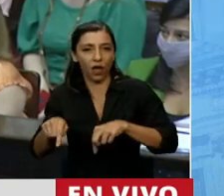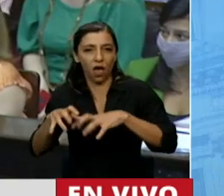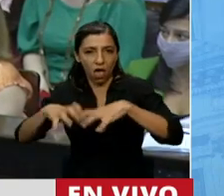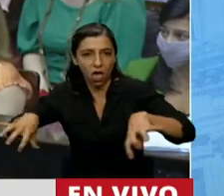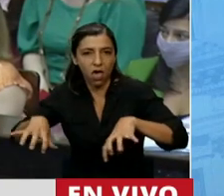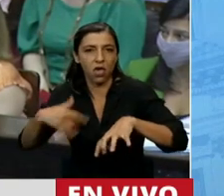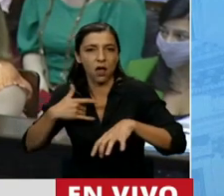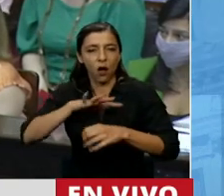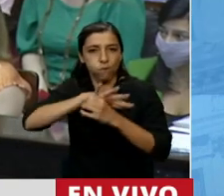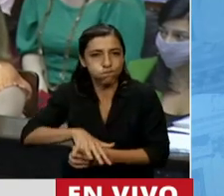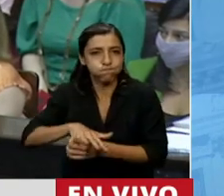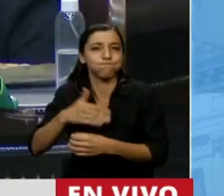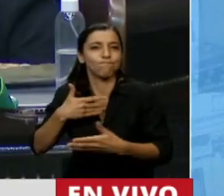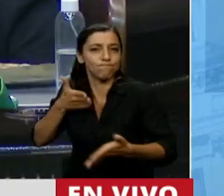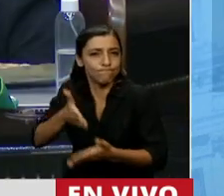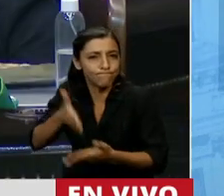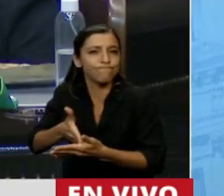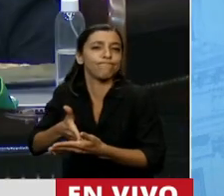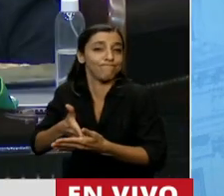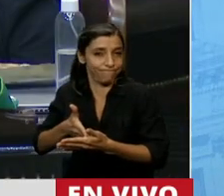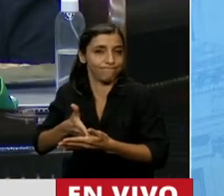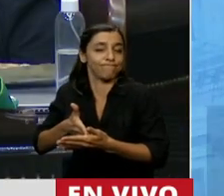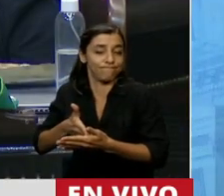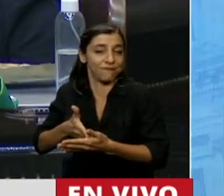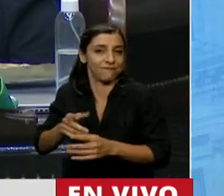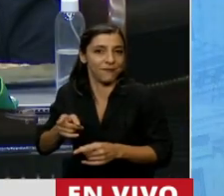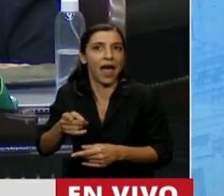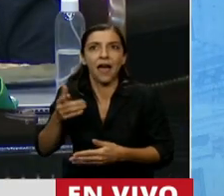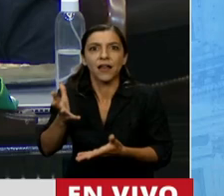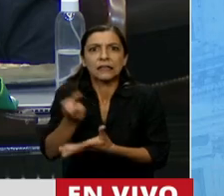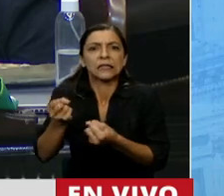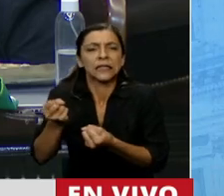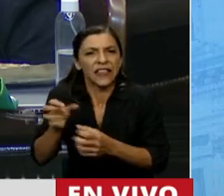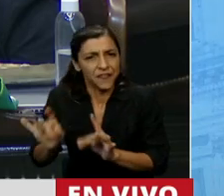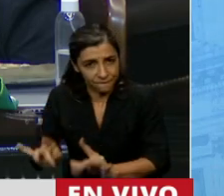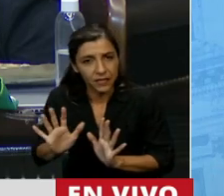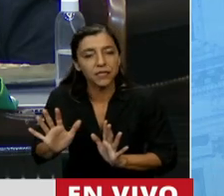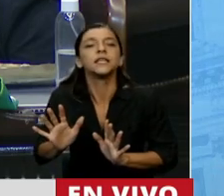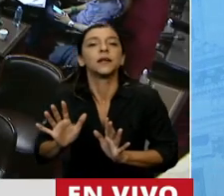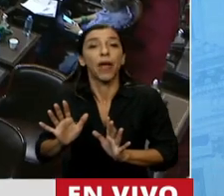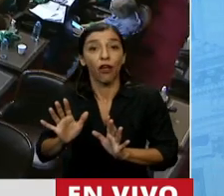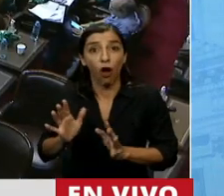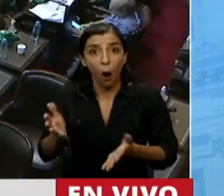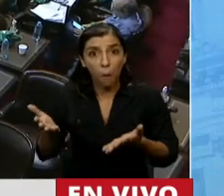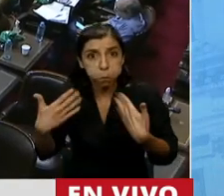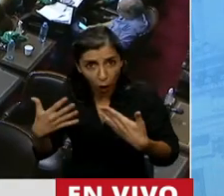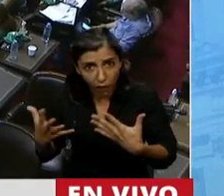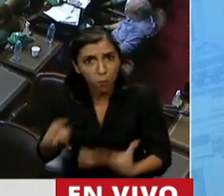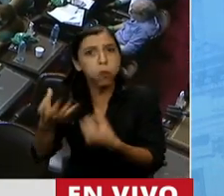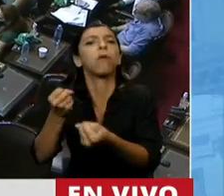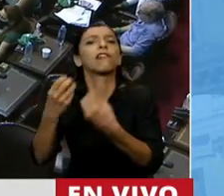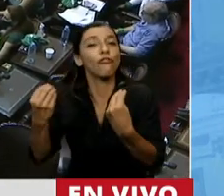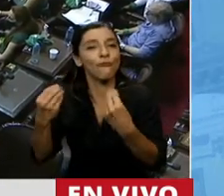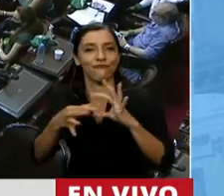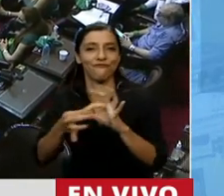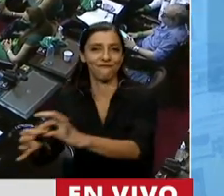nos obstaculizan las conquistas, para poder evitarlos tenemos que estar unidas. Con toda esa